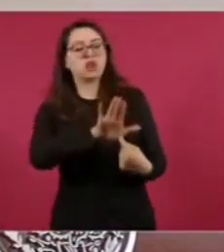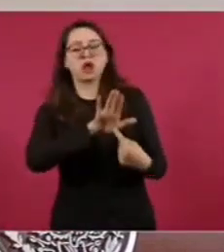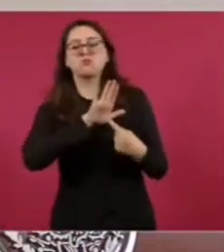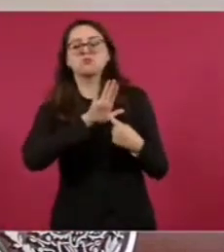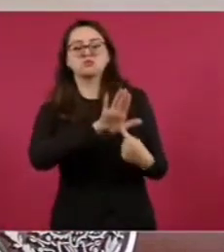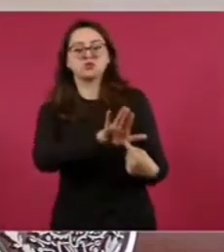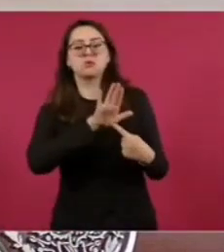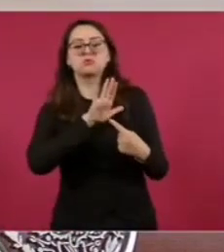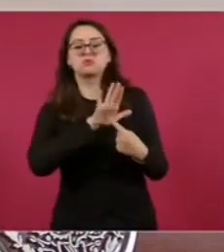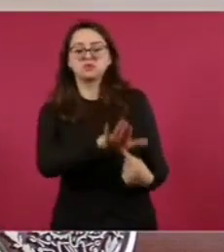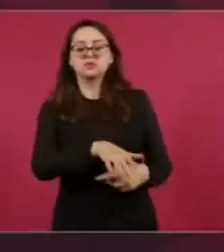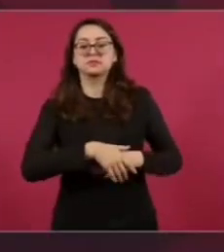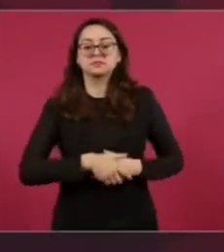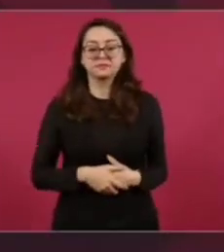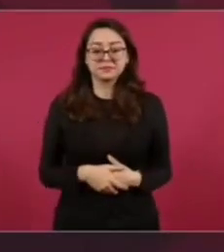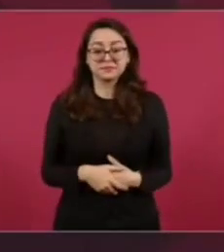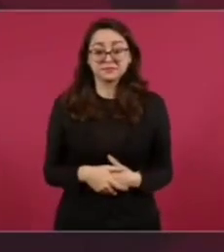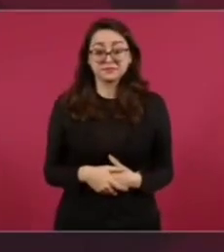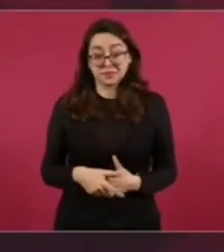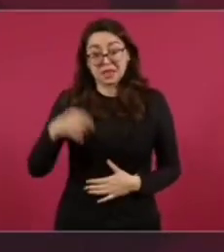termina el presidente de México, ¿no?